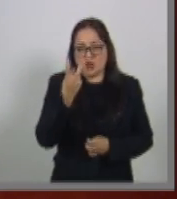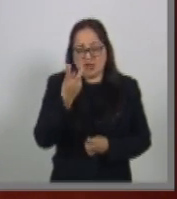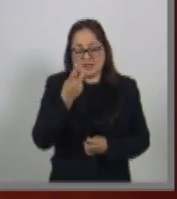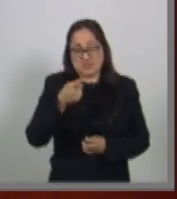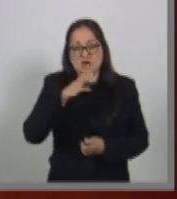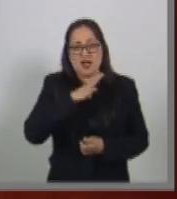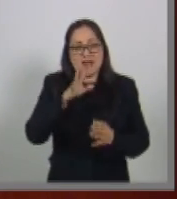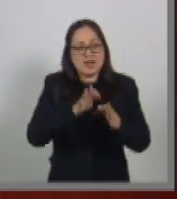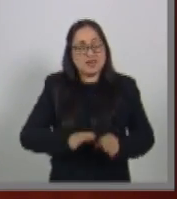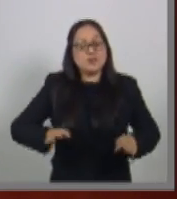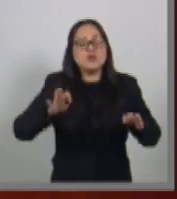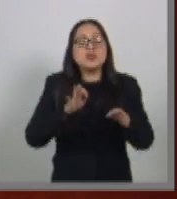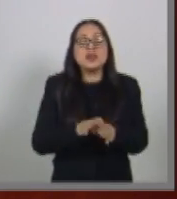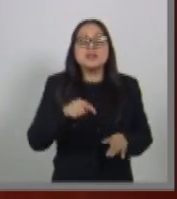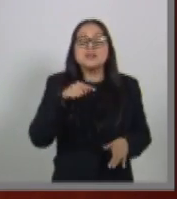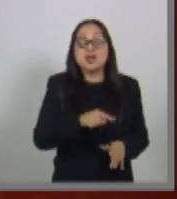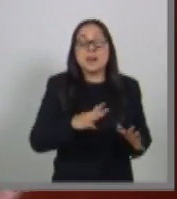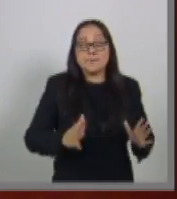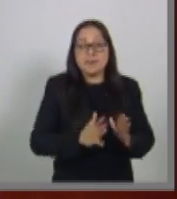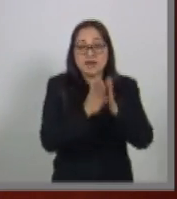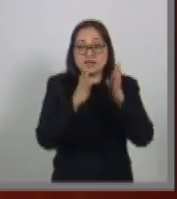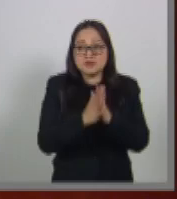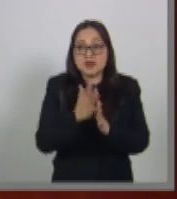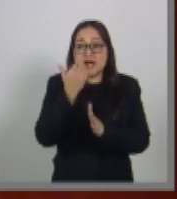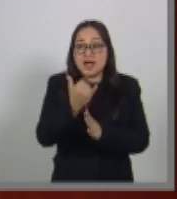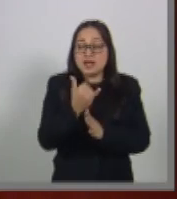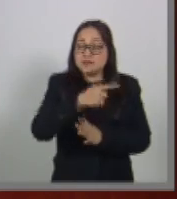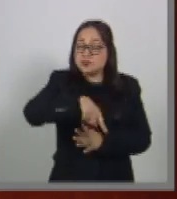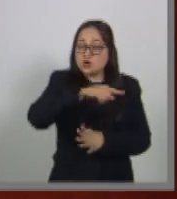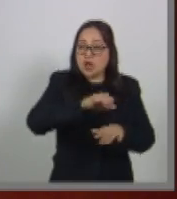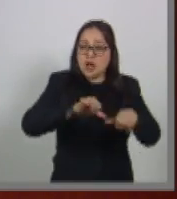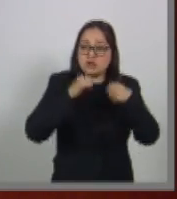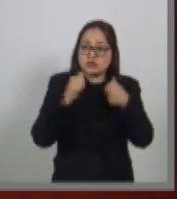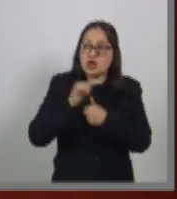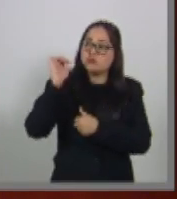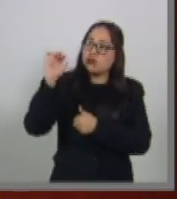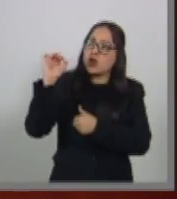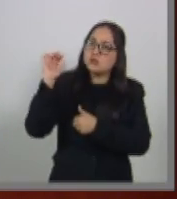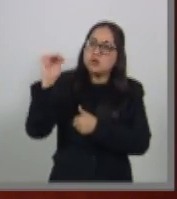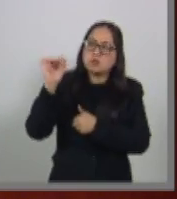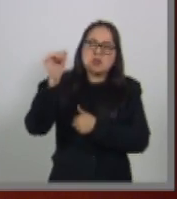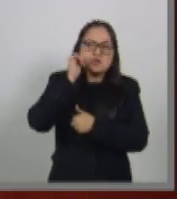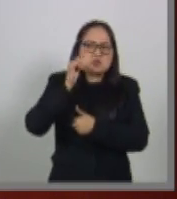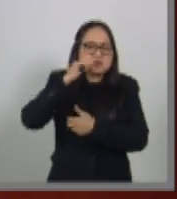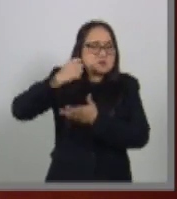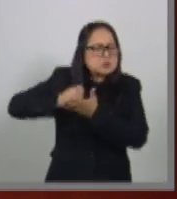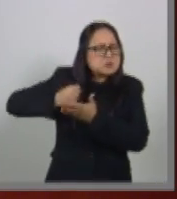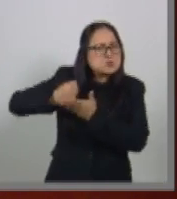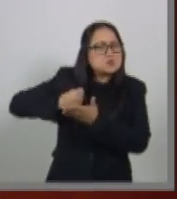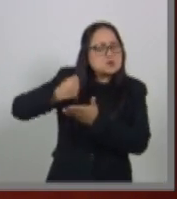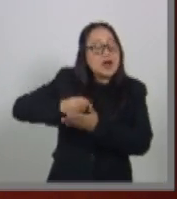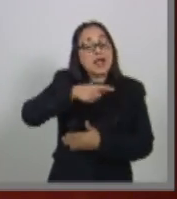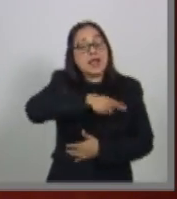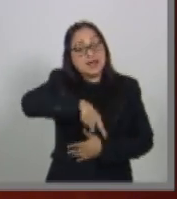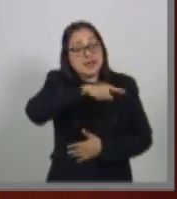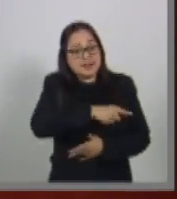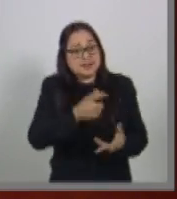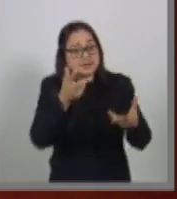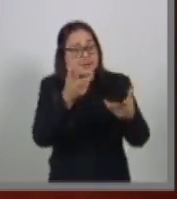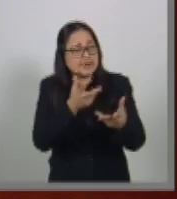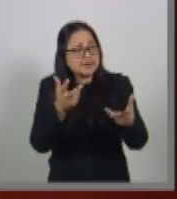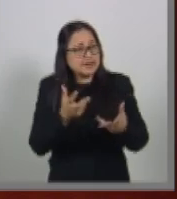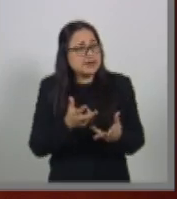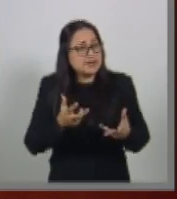de la participación y existencia de las organizaciones de la sociedad civil, las que han